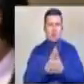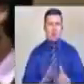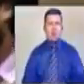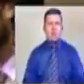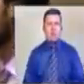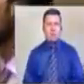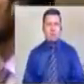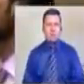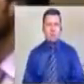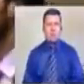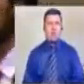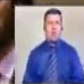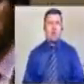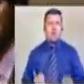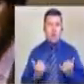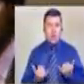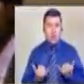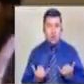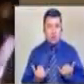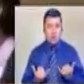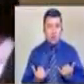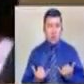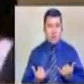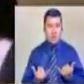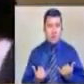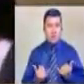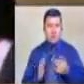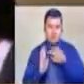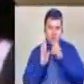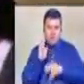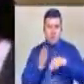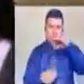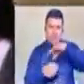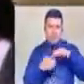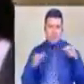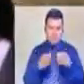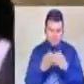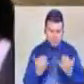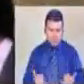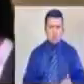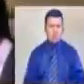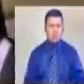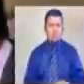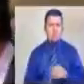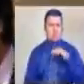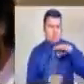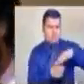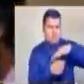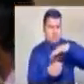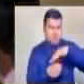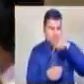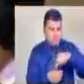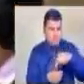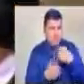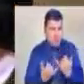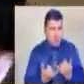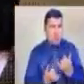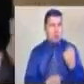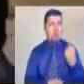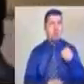Por eso hoy, esta refrendación, como en el plebiscito en mi departamento,